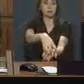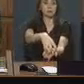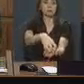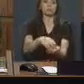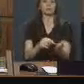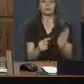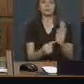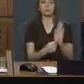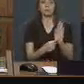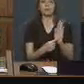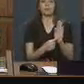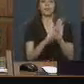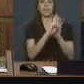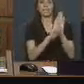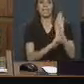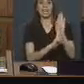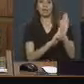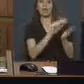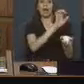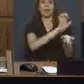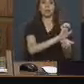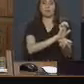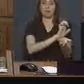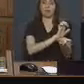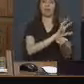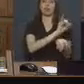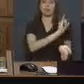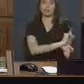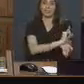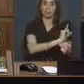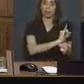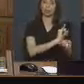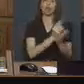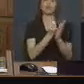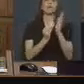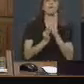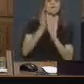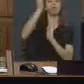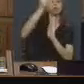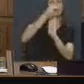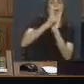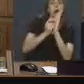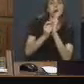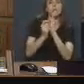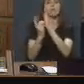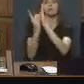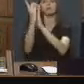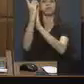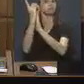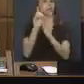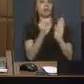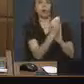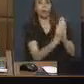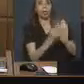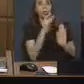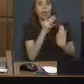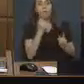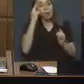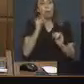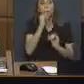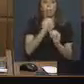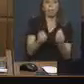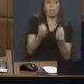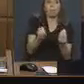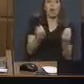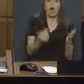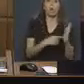quita la regulación de lo estatal, tanto en su configuración institucional como proyección y crecimiento. Y no se sabe qué pasará al respecto ni cómo